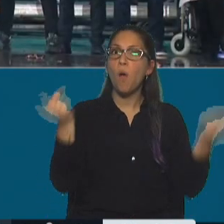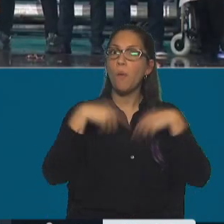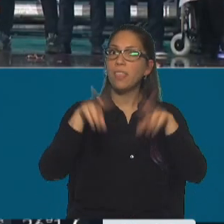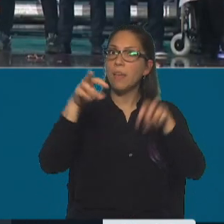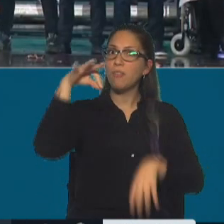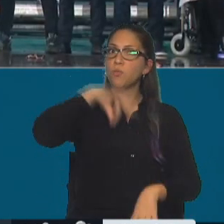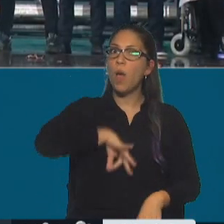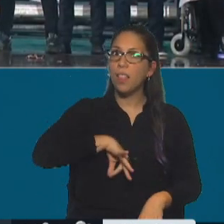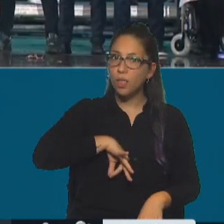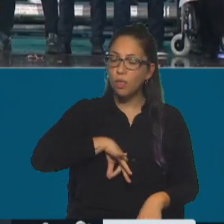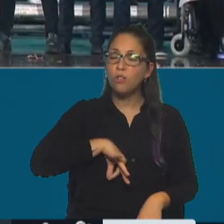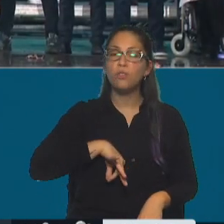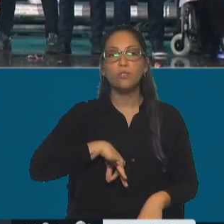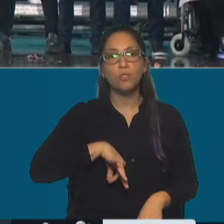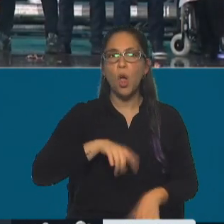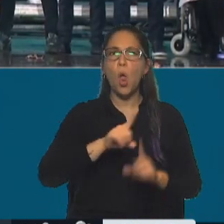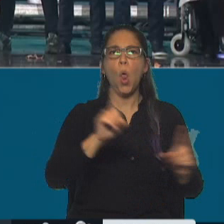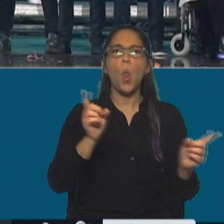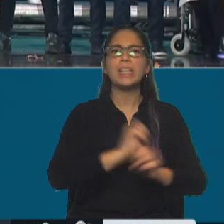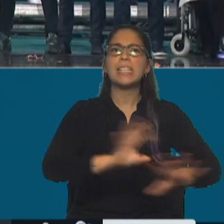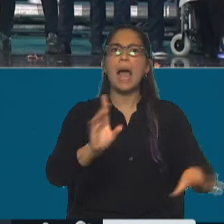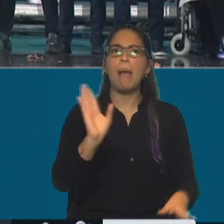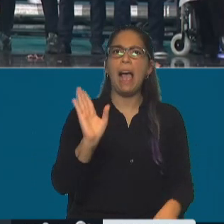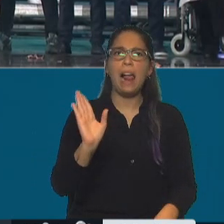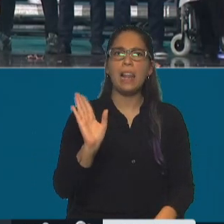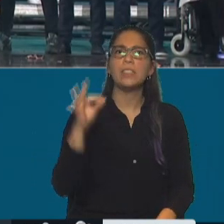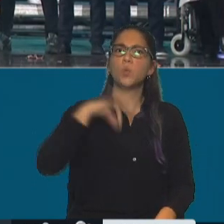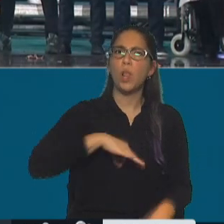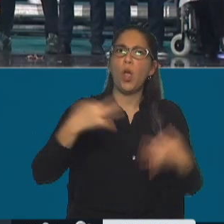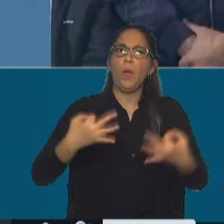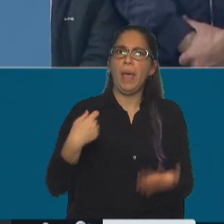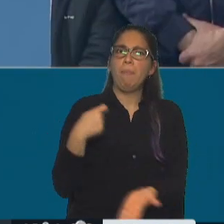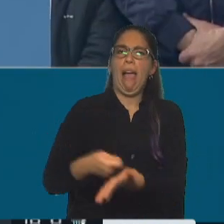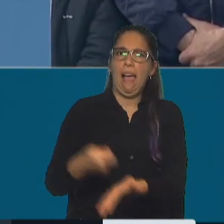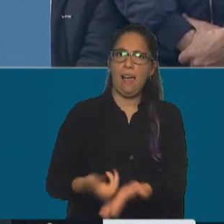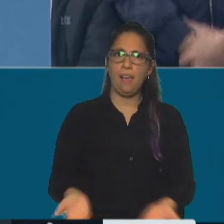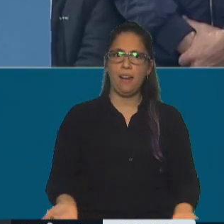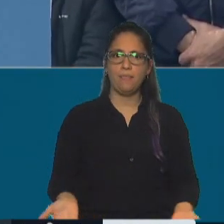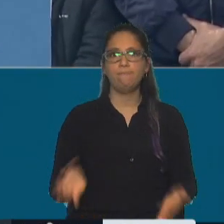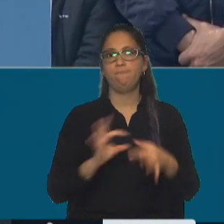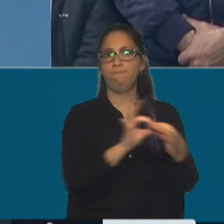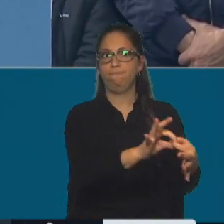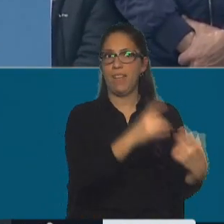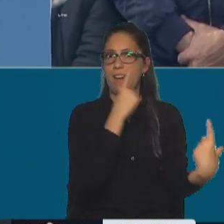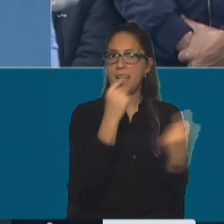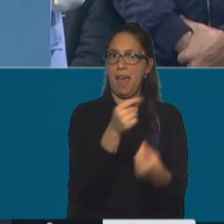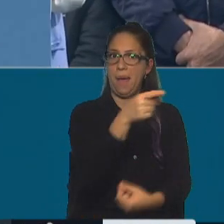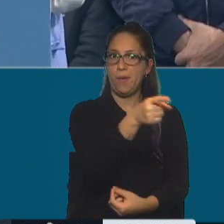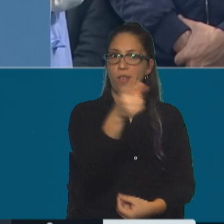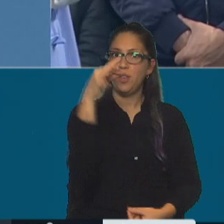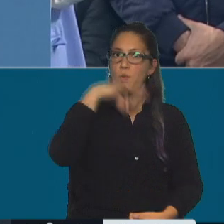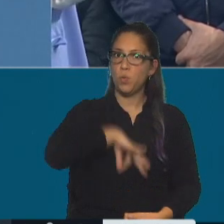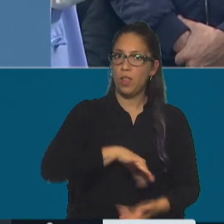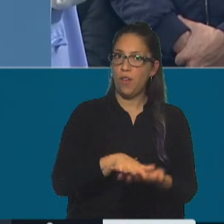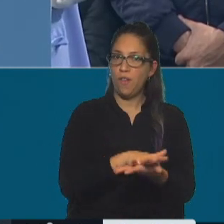salarios, ¿no? Esto de no es pecado pagar buen salario, porque uno puede unirlo por supuesto, al reclamo por el pago de una suma fija